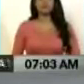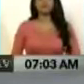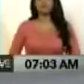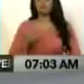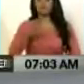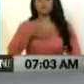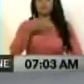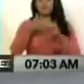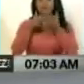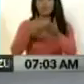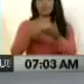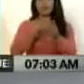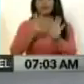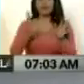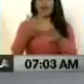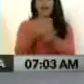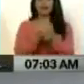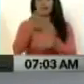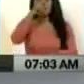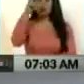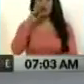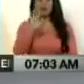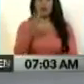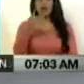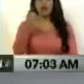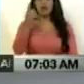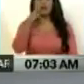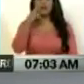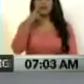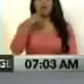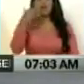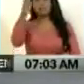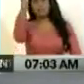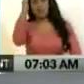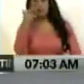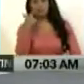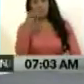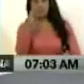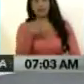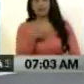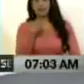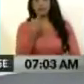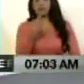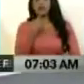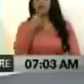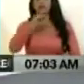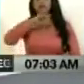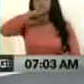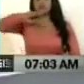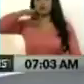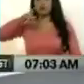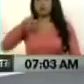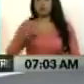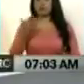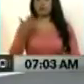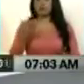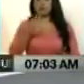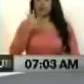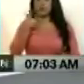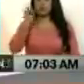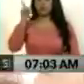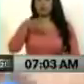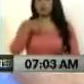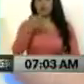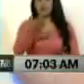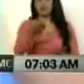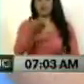en este momento, antes de ir con nuestra compañera Verónica, el épale de este lunes. Los tonos importan. Es un encartado del Ciudad Caracas que usted